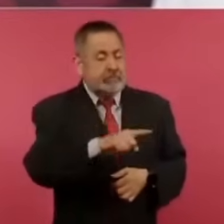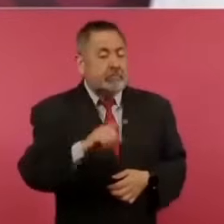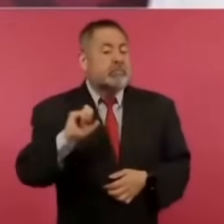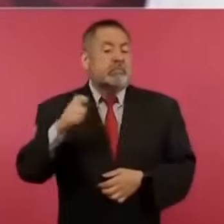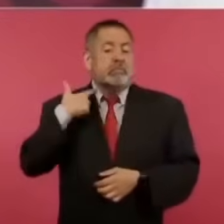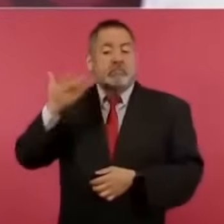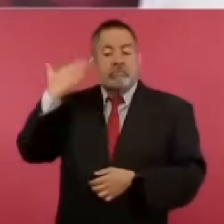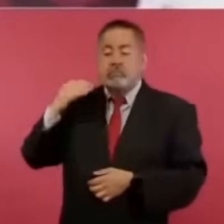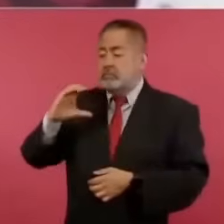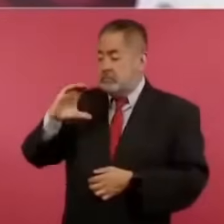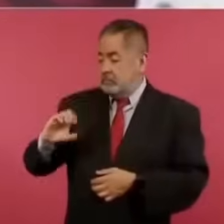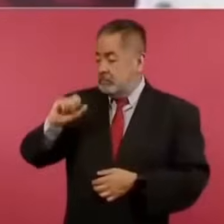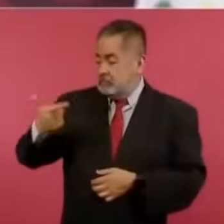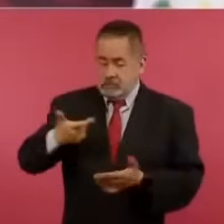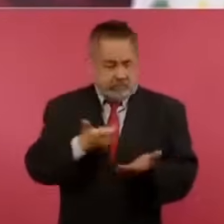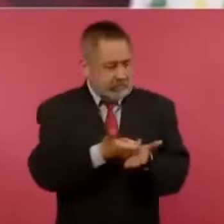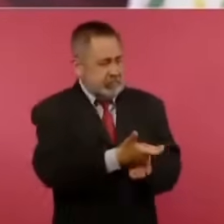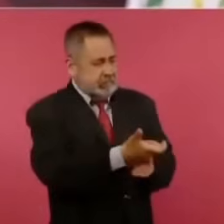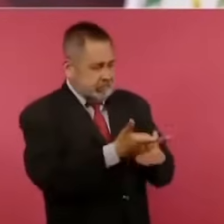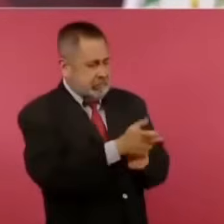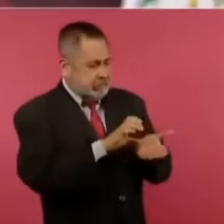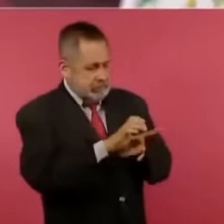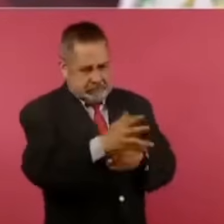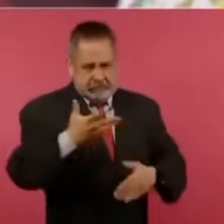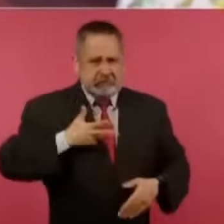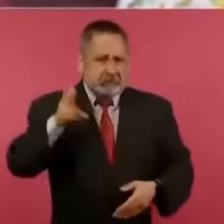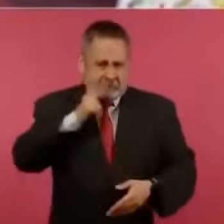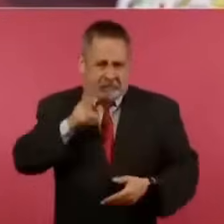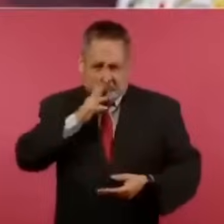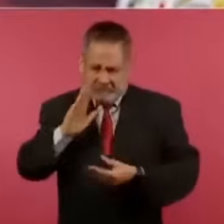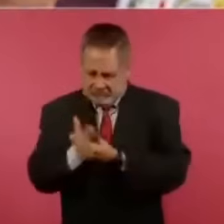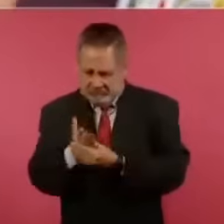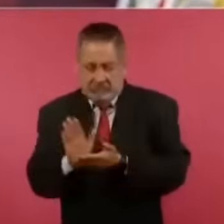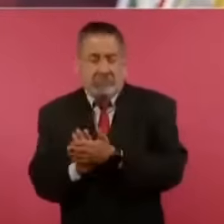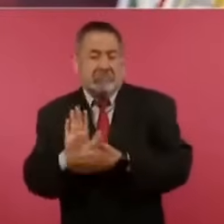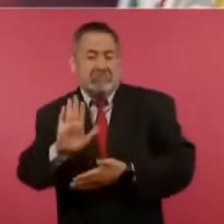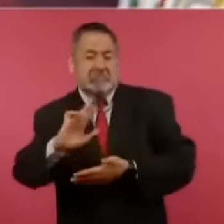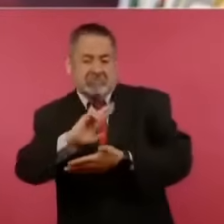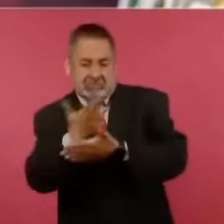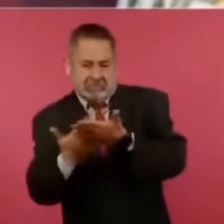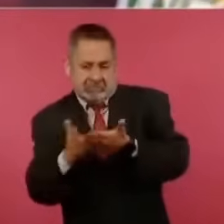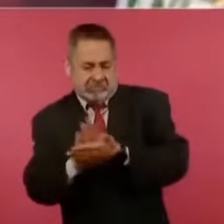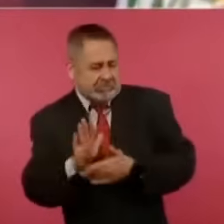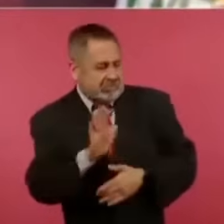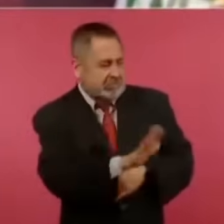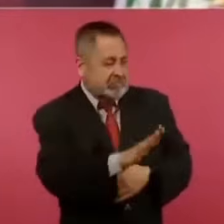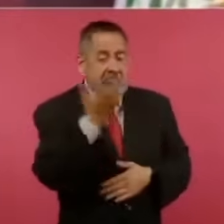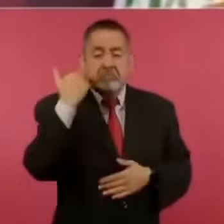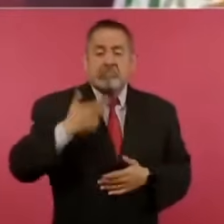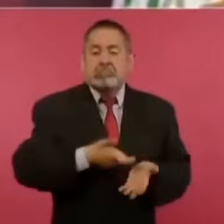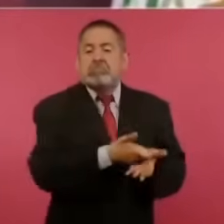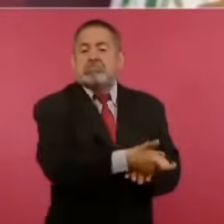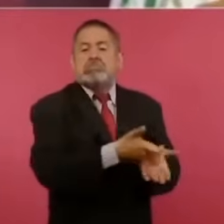Salinas de Gortari y está aprobado con recibos.